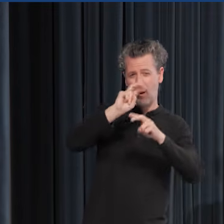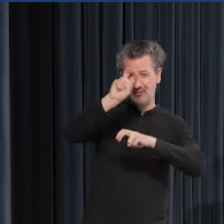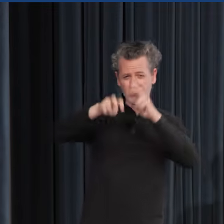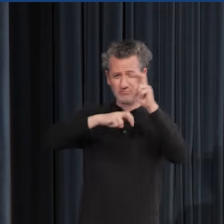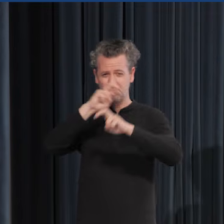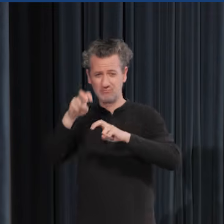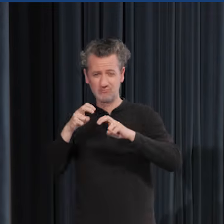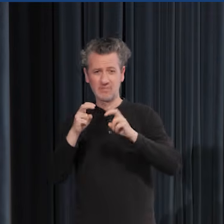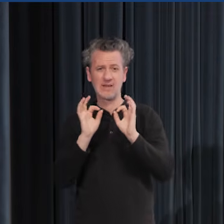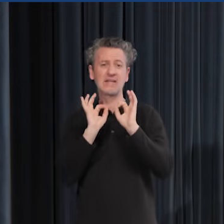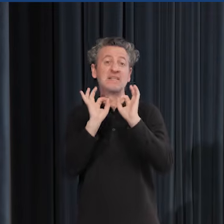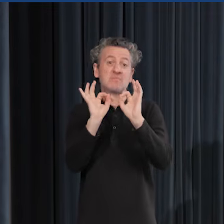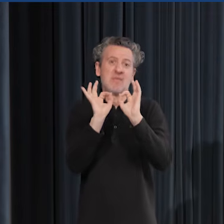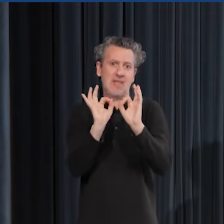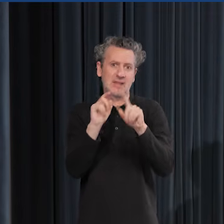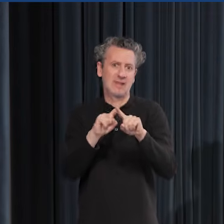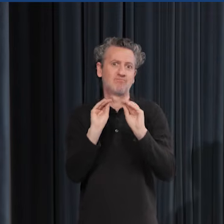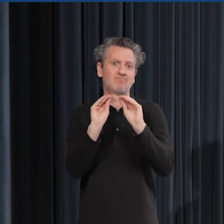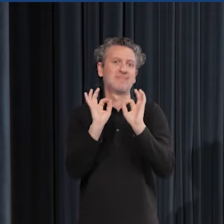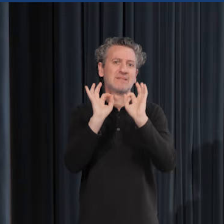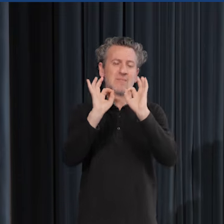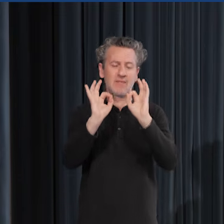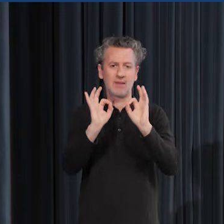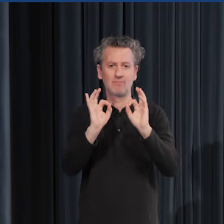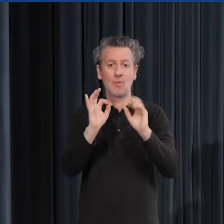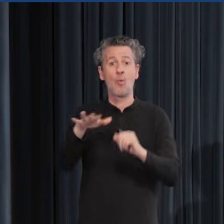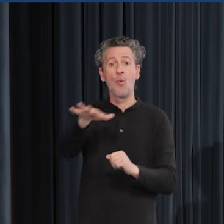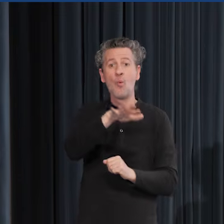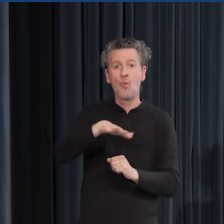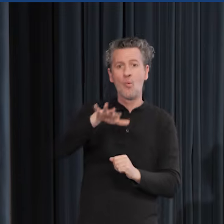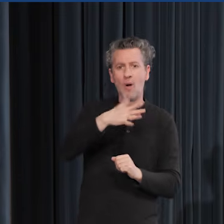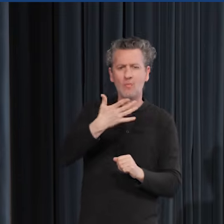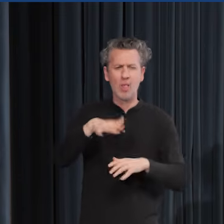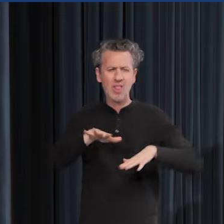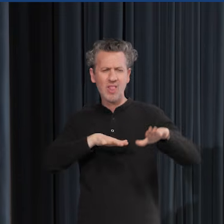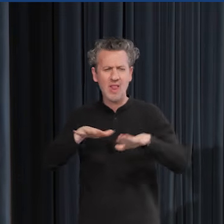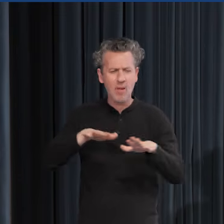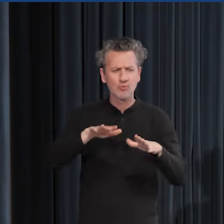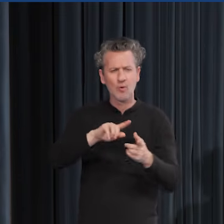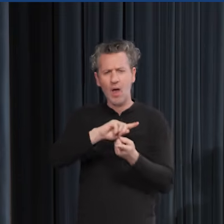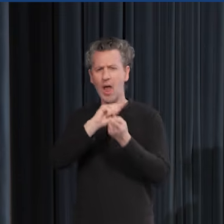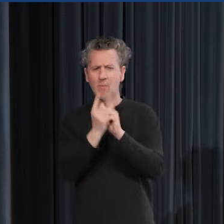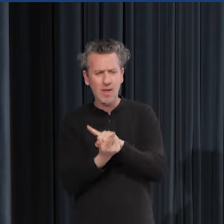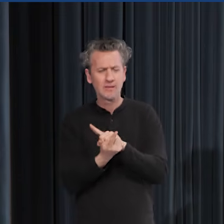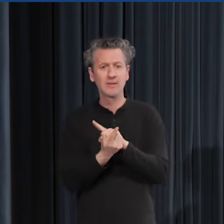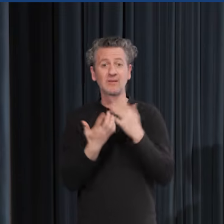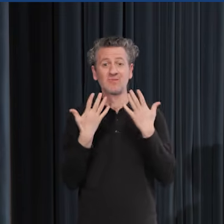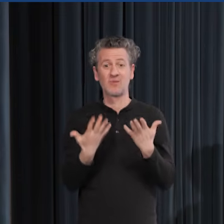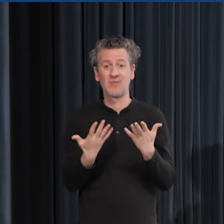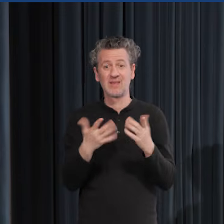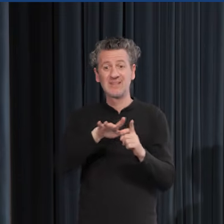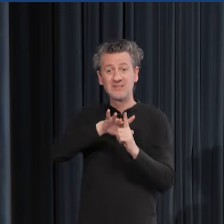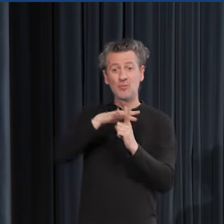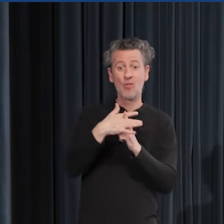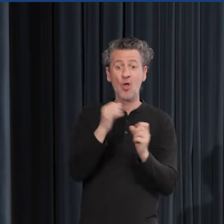mismas pues son especiales. Las obras de construcción son lugares muy dinámicos y cambiantes en los cuales pues, las condiciones de